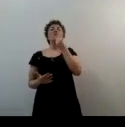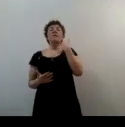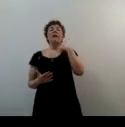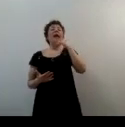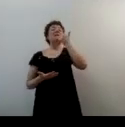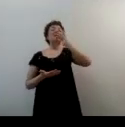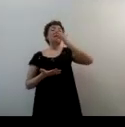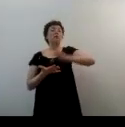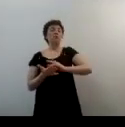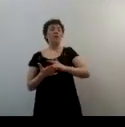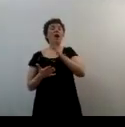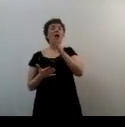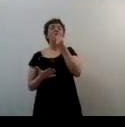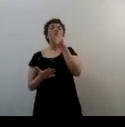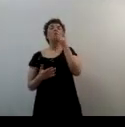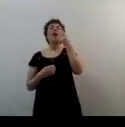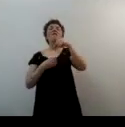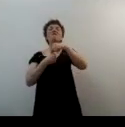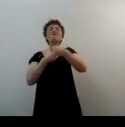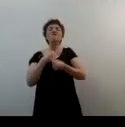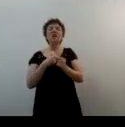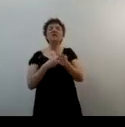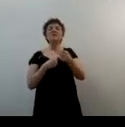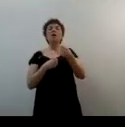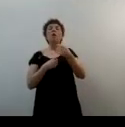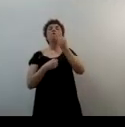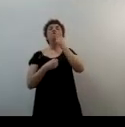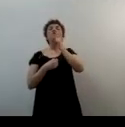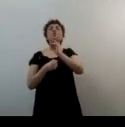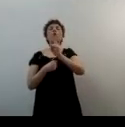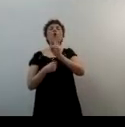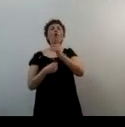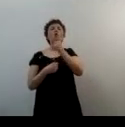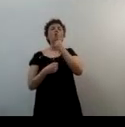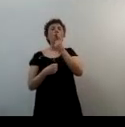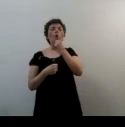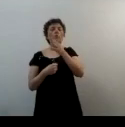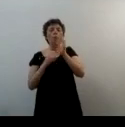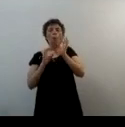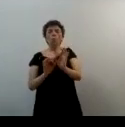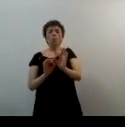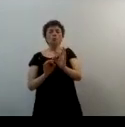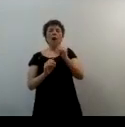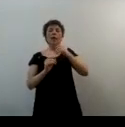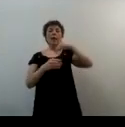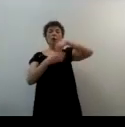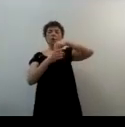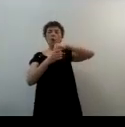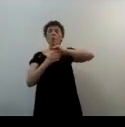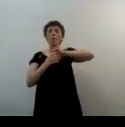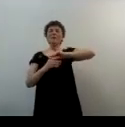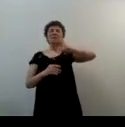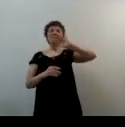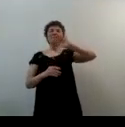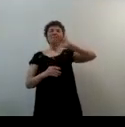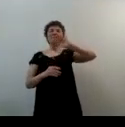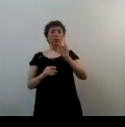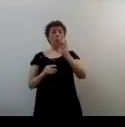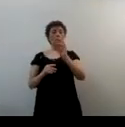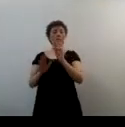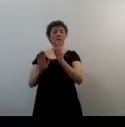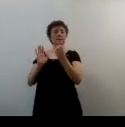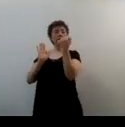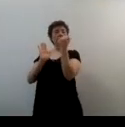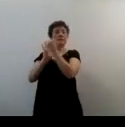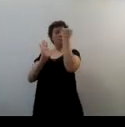cierto, pero fresas, frutos rojos, porque justo son frutas que tienen un alto contenido en fibra. Ese simbolito que veis en la presentación de la